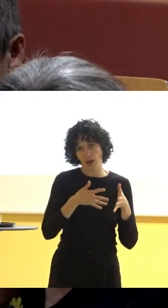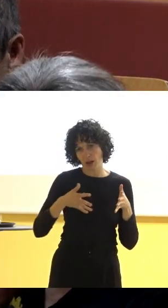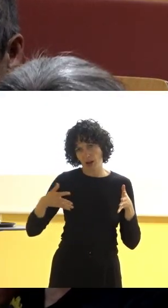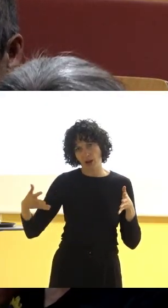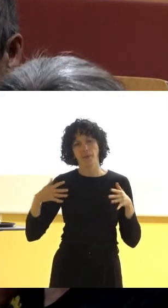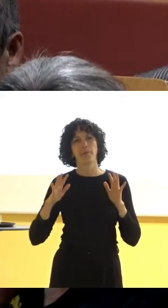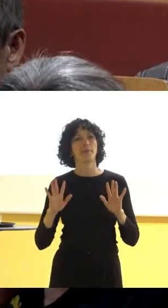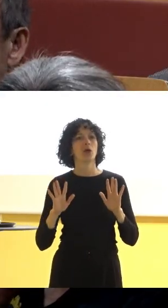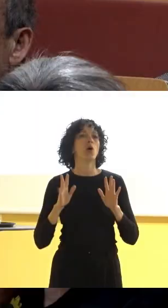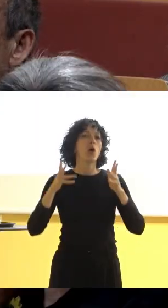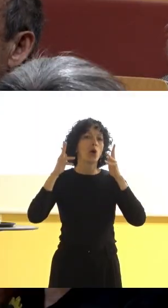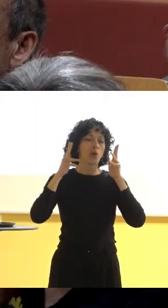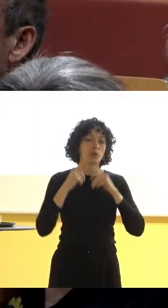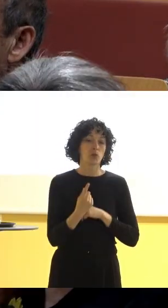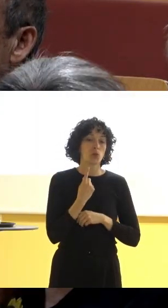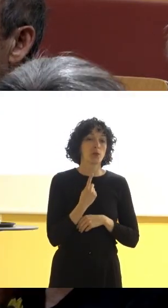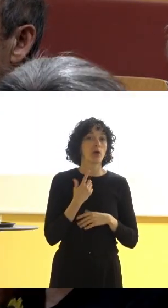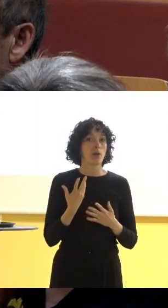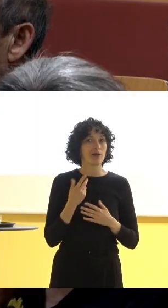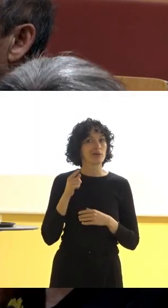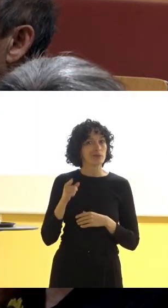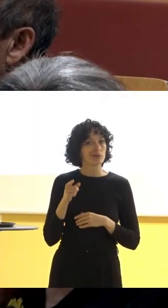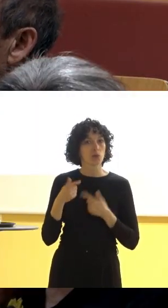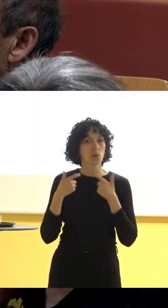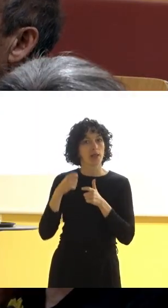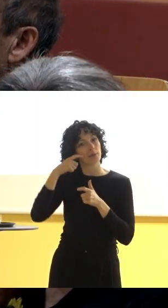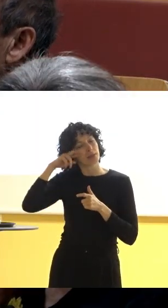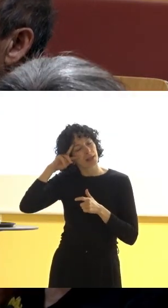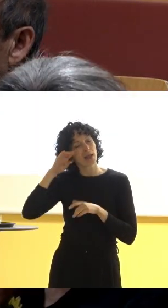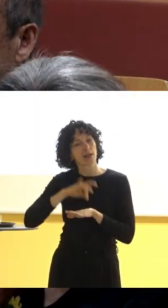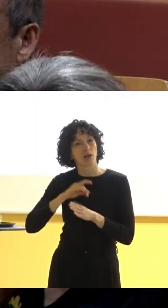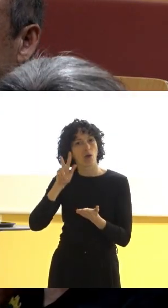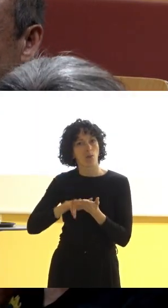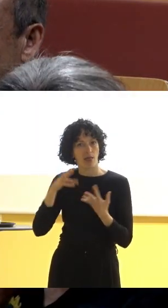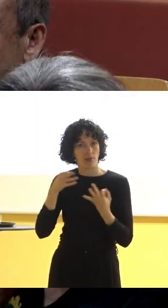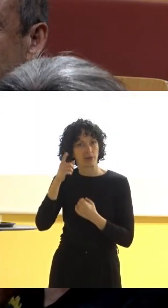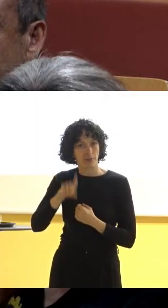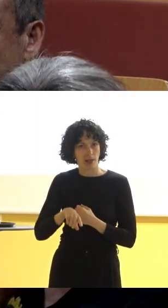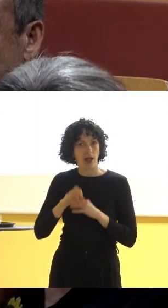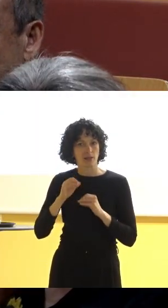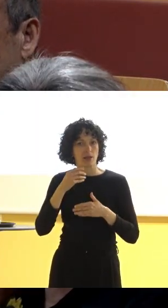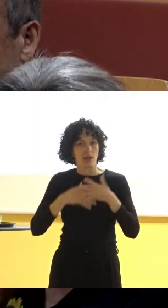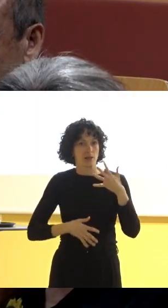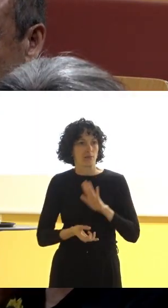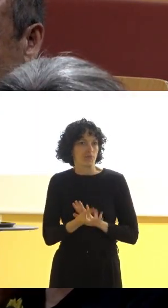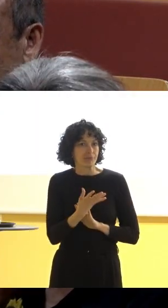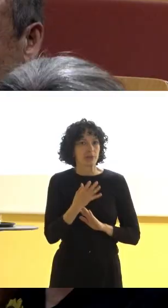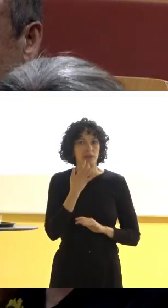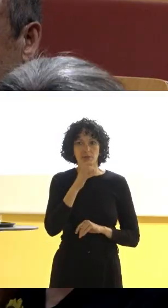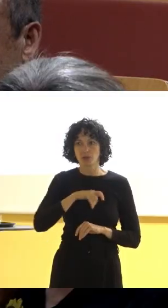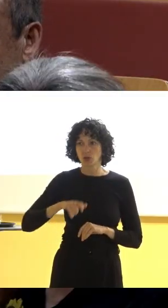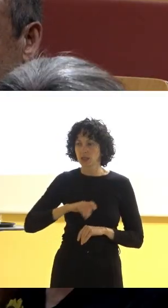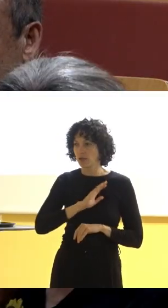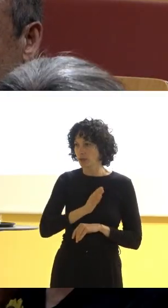y es precisamente que una de las recomendaciones es que también se debían homologar esas unidades de experiencia clínica y que hubiera un listado para que las personas afectadas